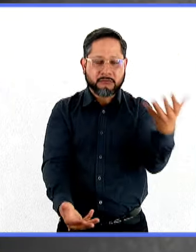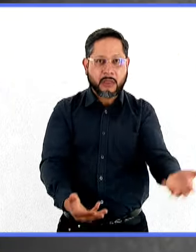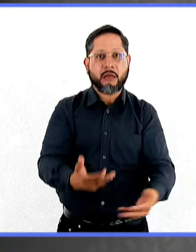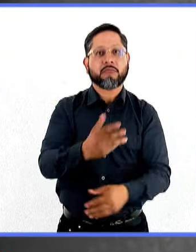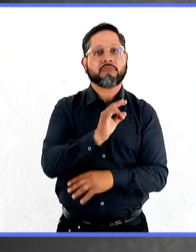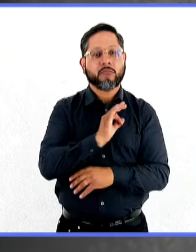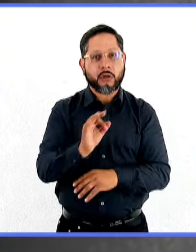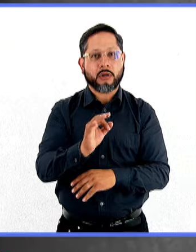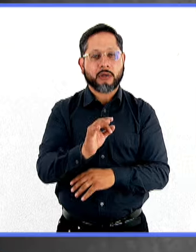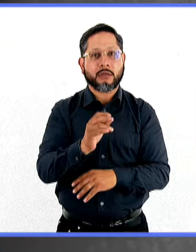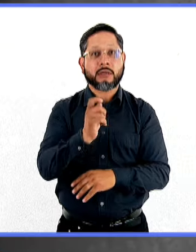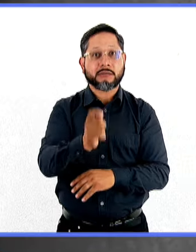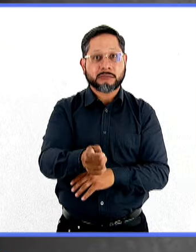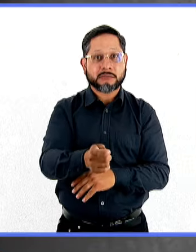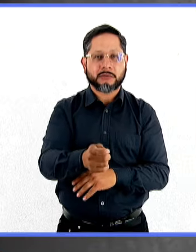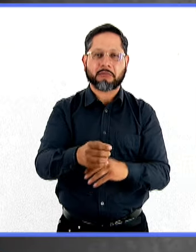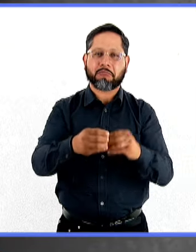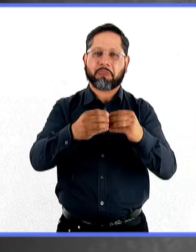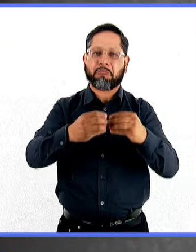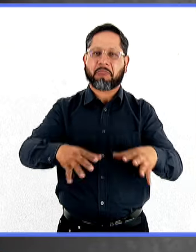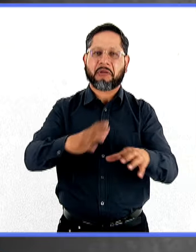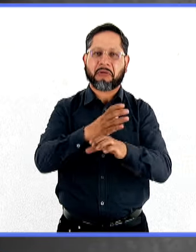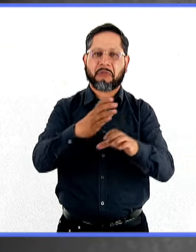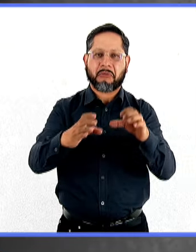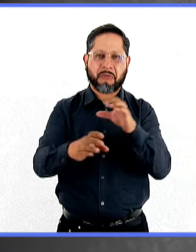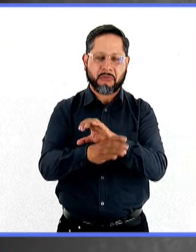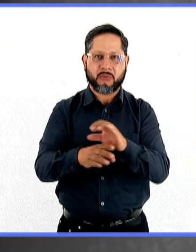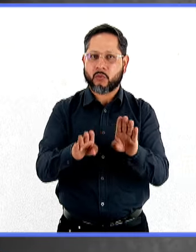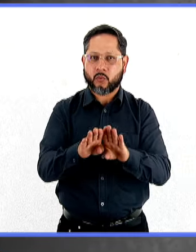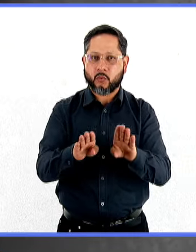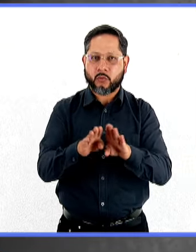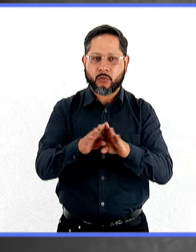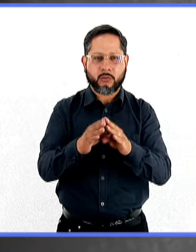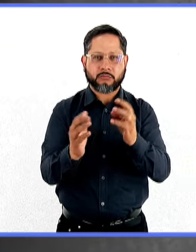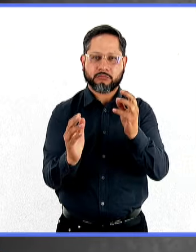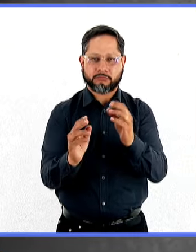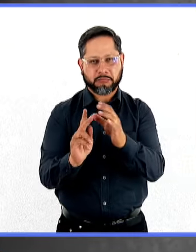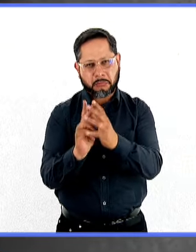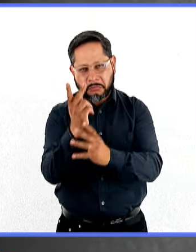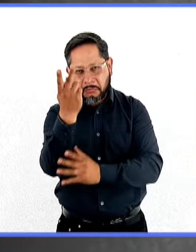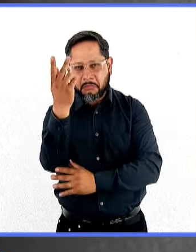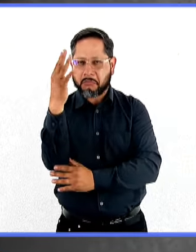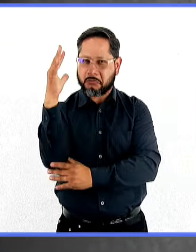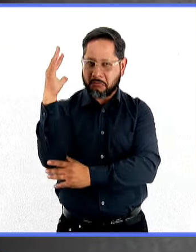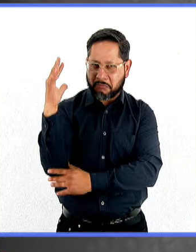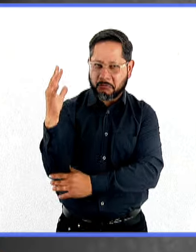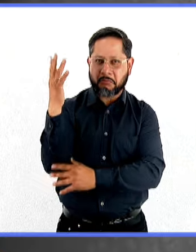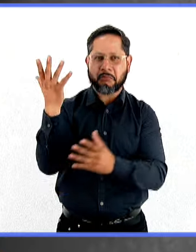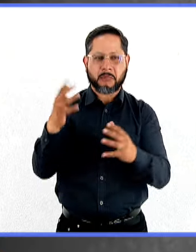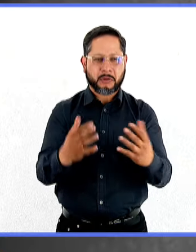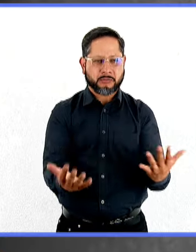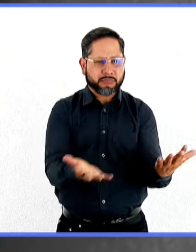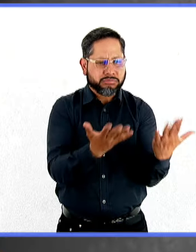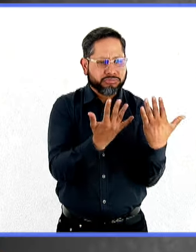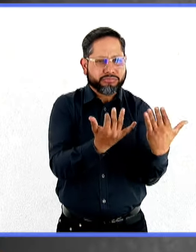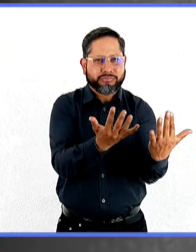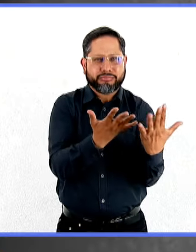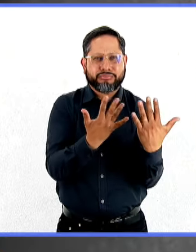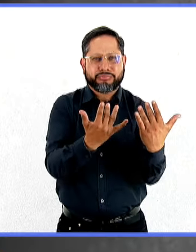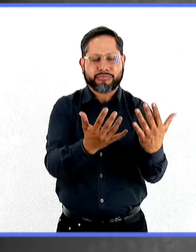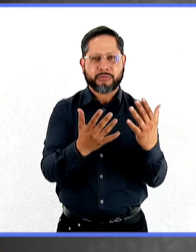árboles entonces la pérdida va a ser para diferentes estratos el estrato herbário el herbáceo el arbustivo el